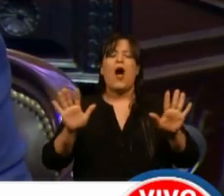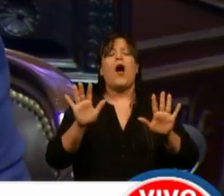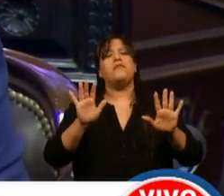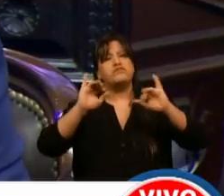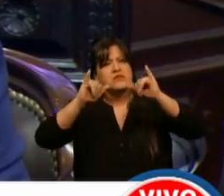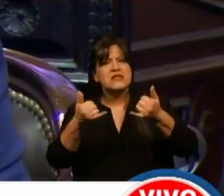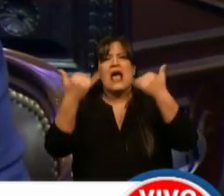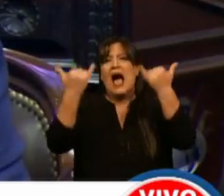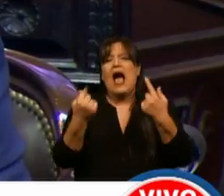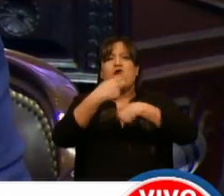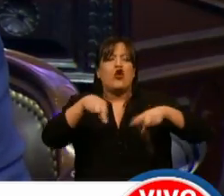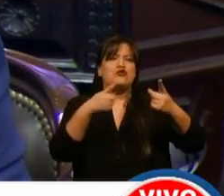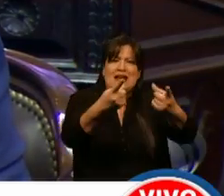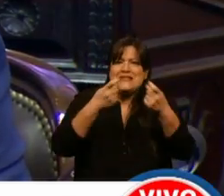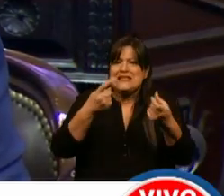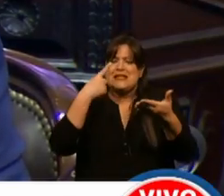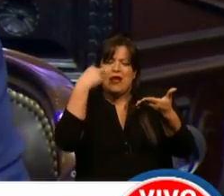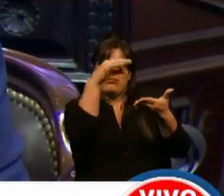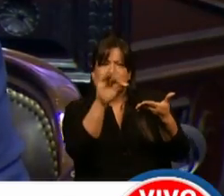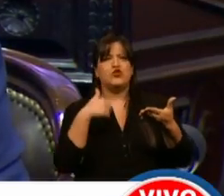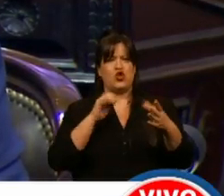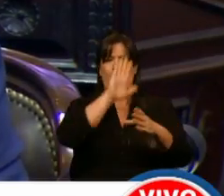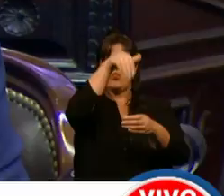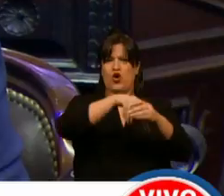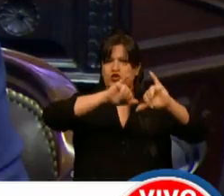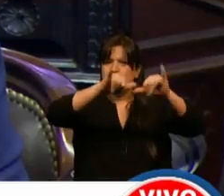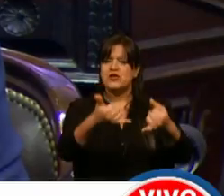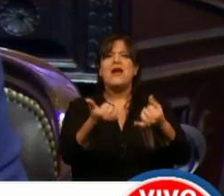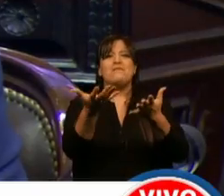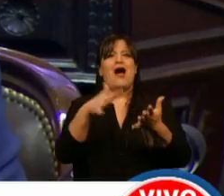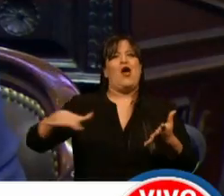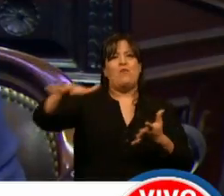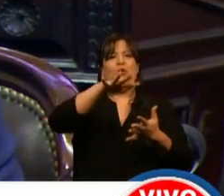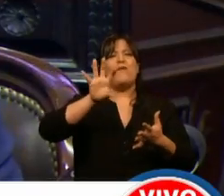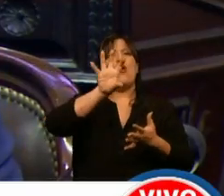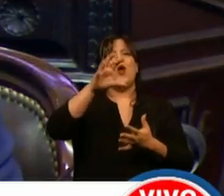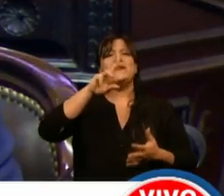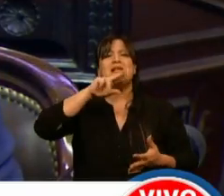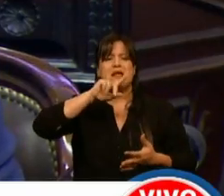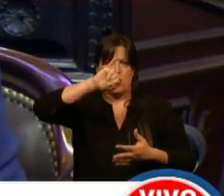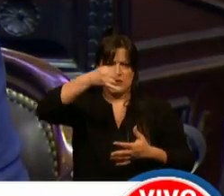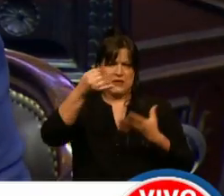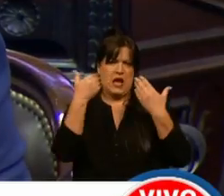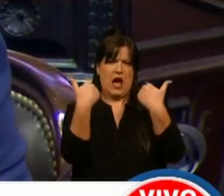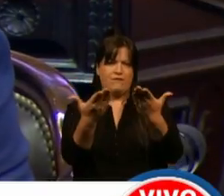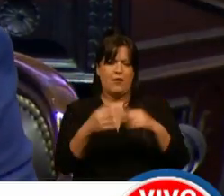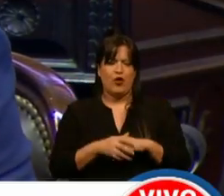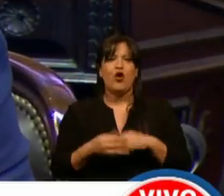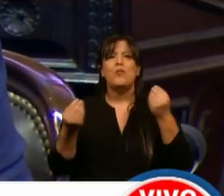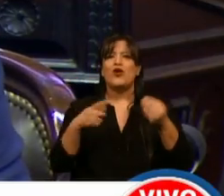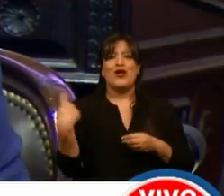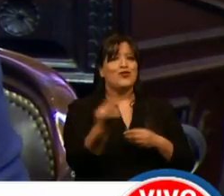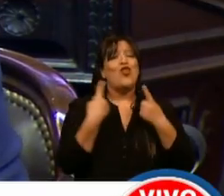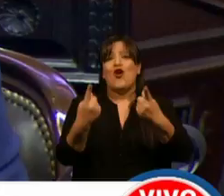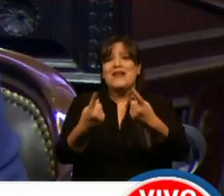observación y las necesidades voy a votar a favor del pueblo de la provincia de san juan porque necesitamos